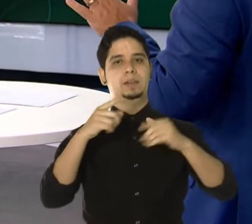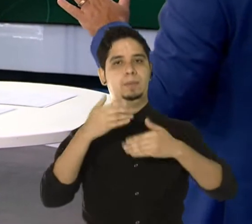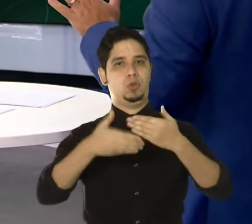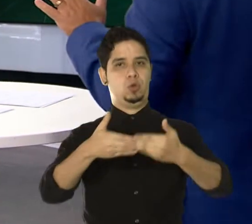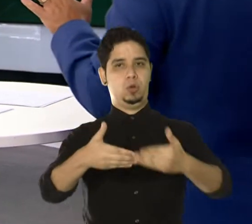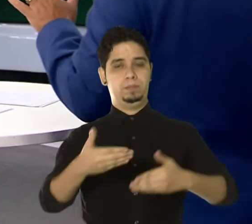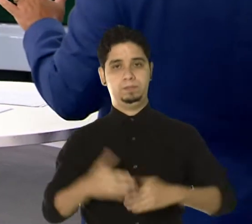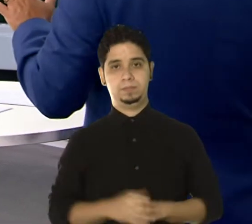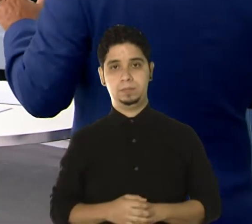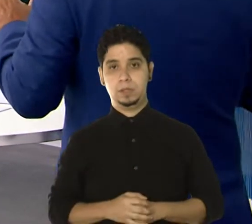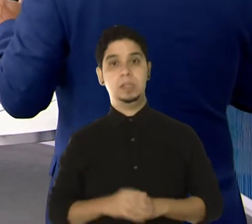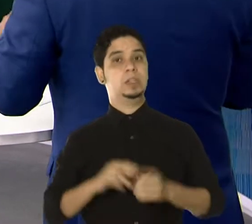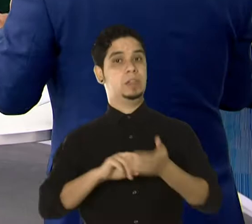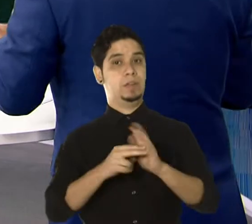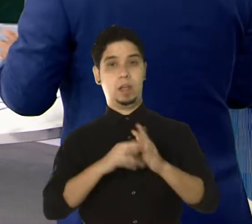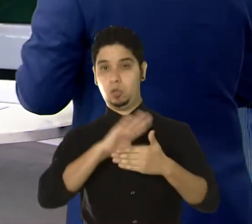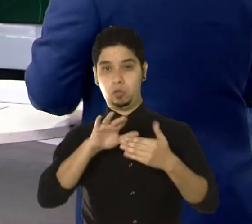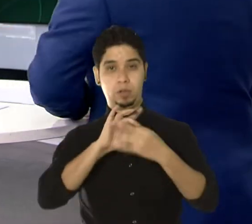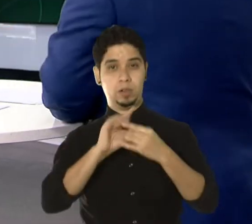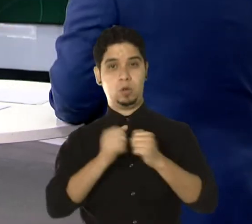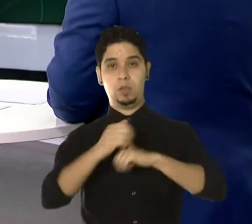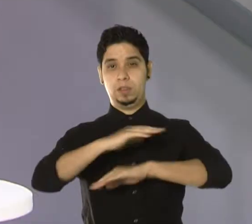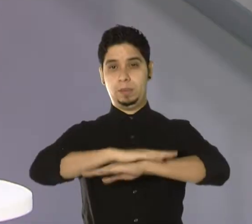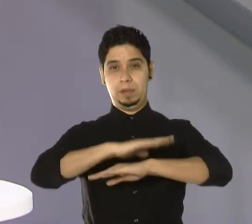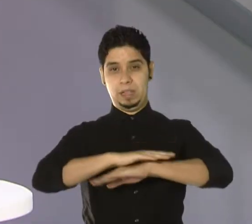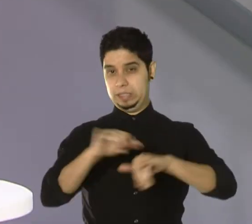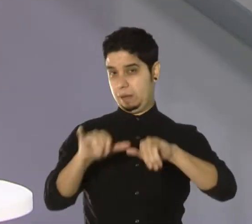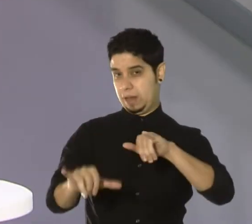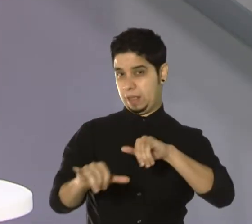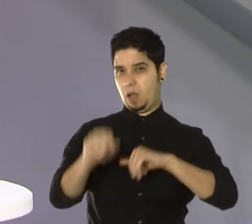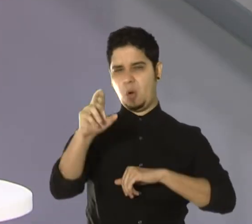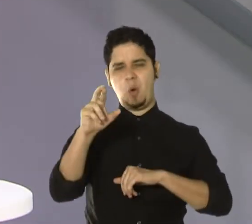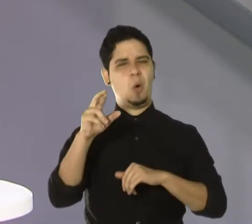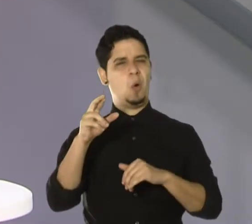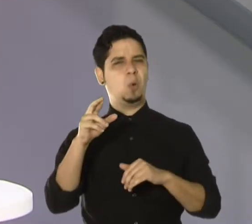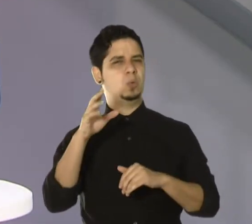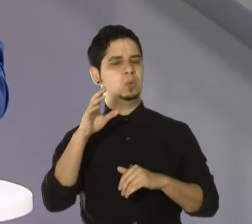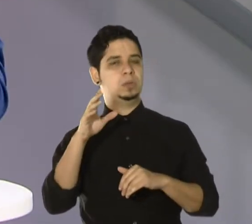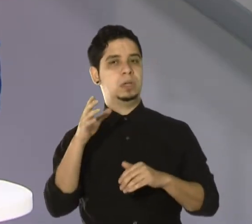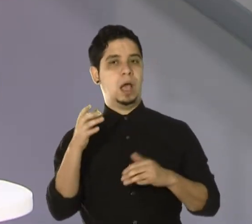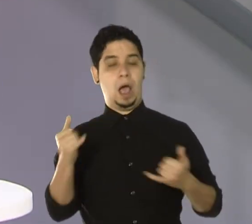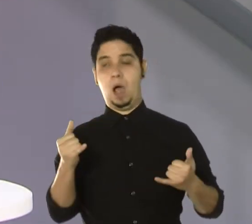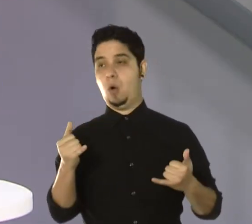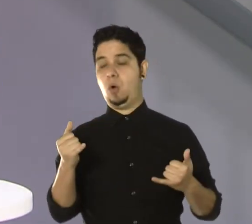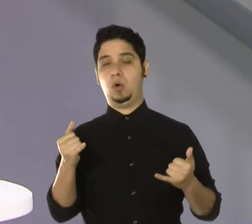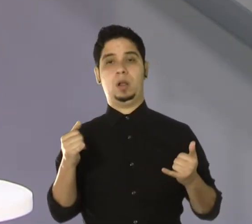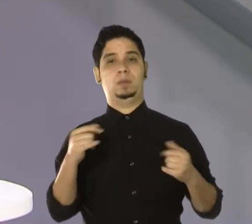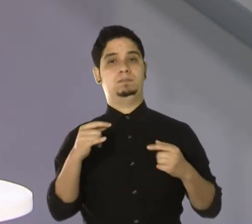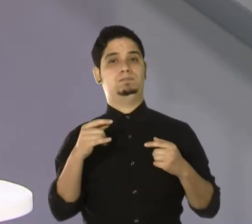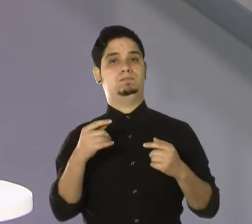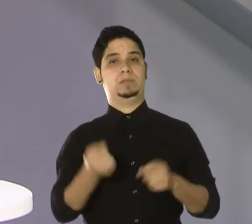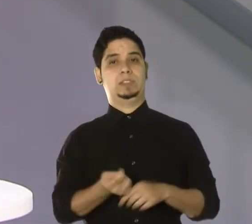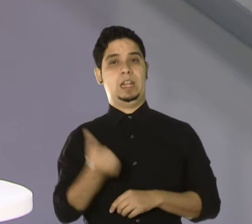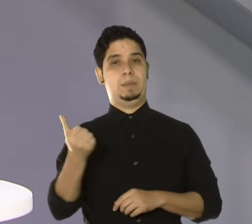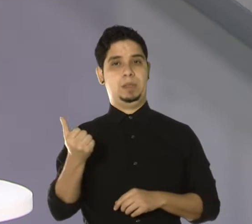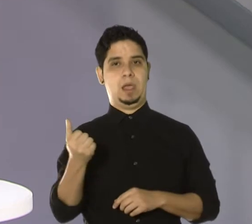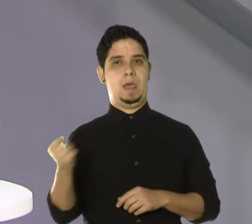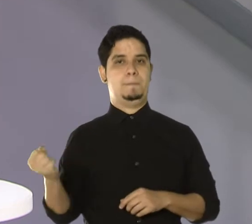fue disciplina. Sí. ¿Y esa disciplina llegó para quedarse? ¿O se elimina todo ese protocolo y se vuelve a